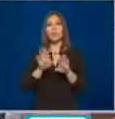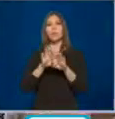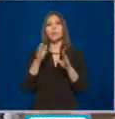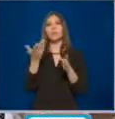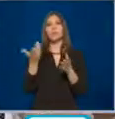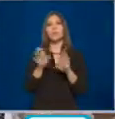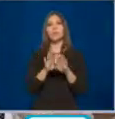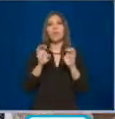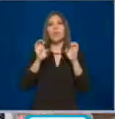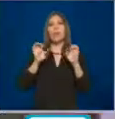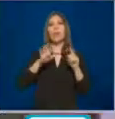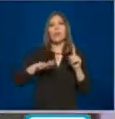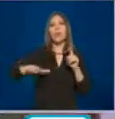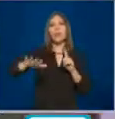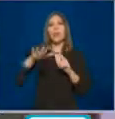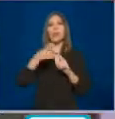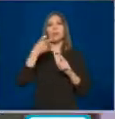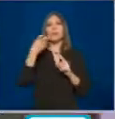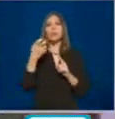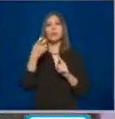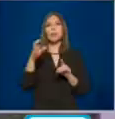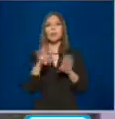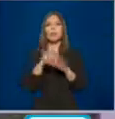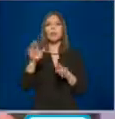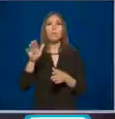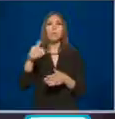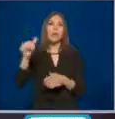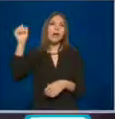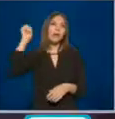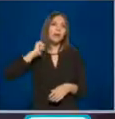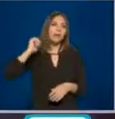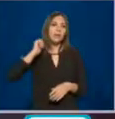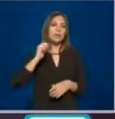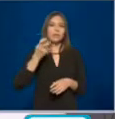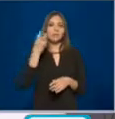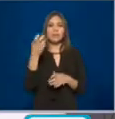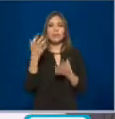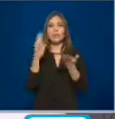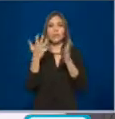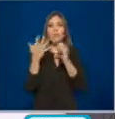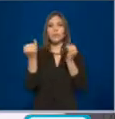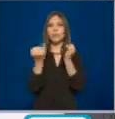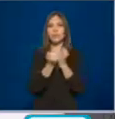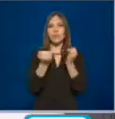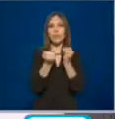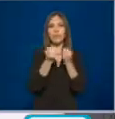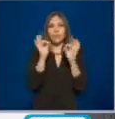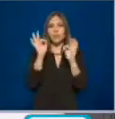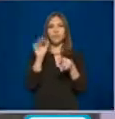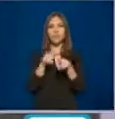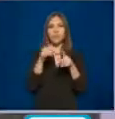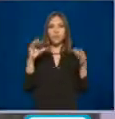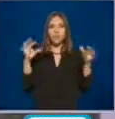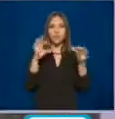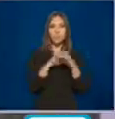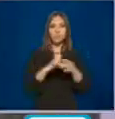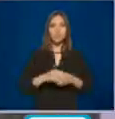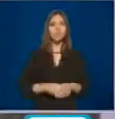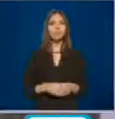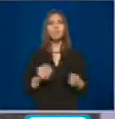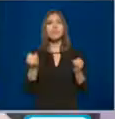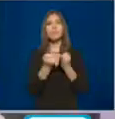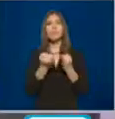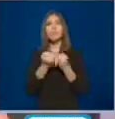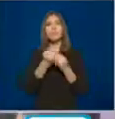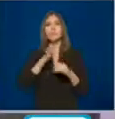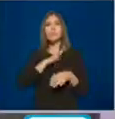porque al final es una Un colonia poco de antiguos tradición, también, ¿no? Estos antiguos. tonos violetas, Exacto, tonos... ajá. pero al mismo tiempo también tiene